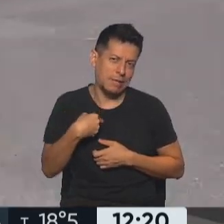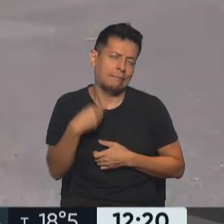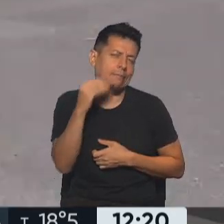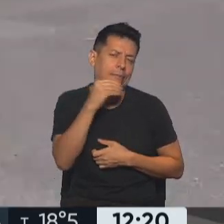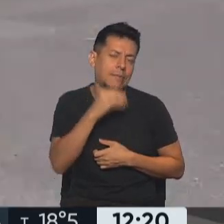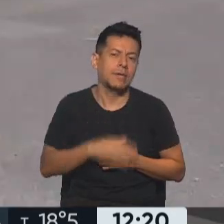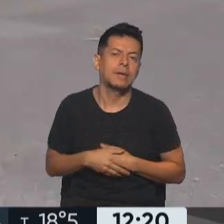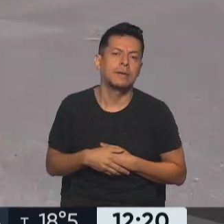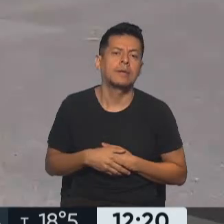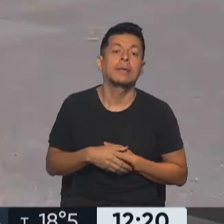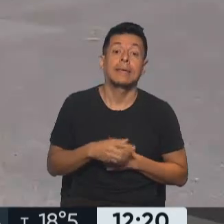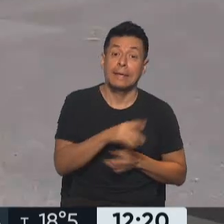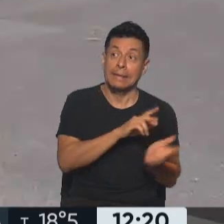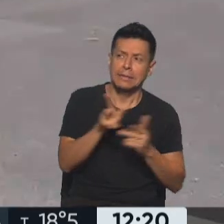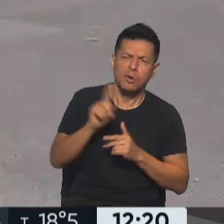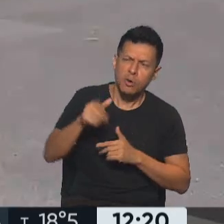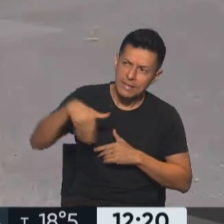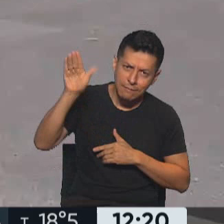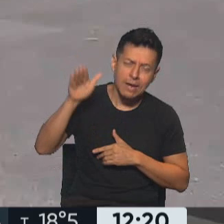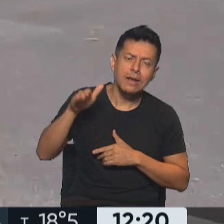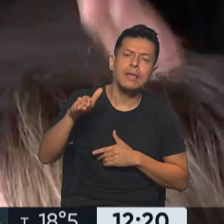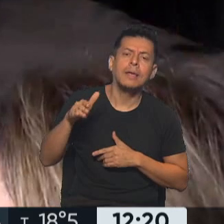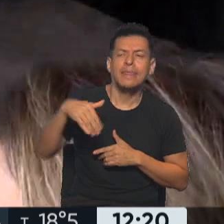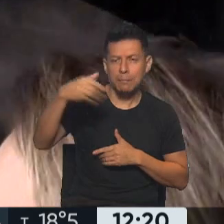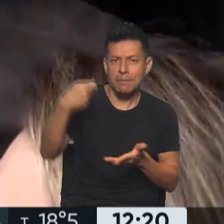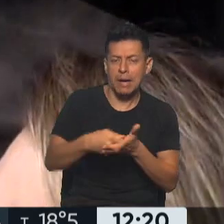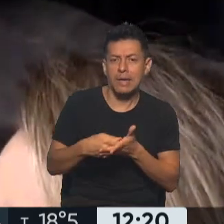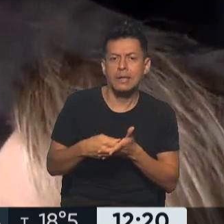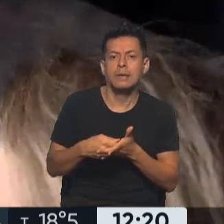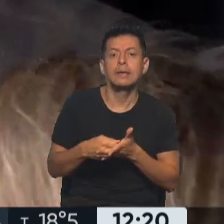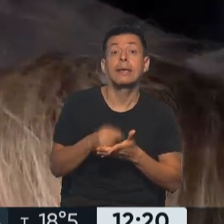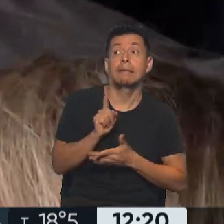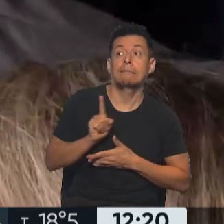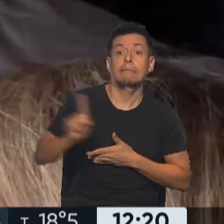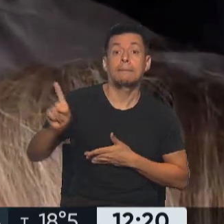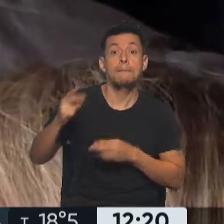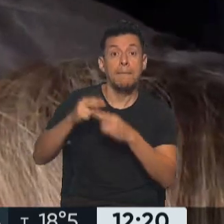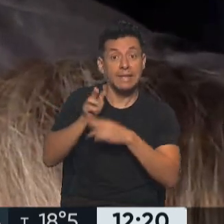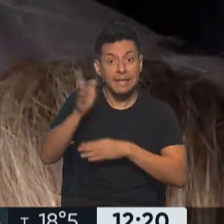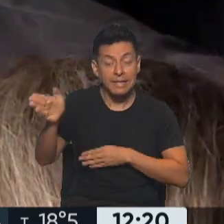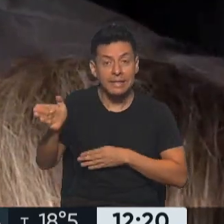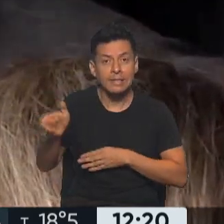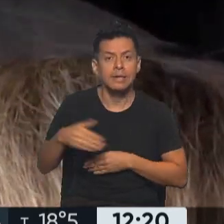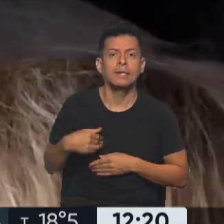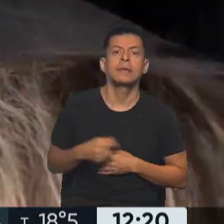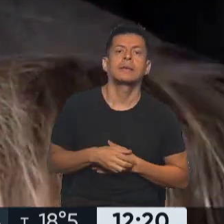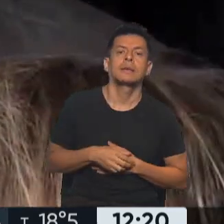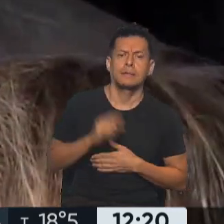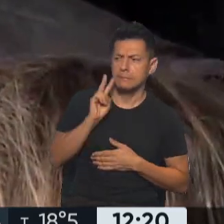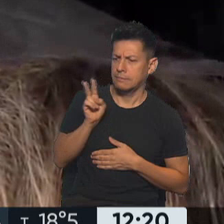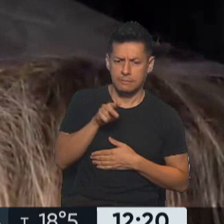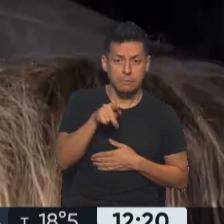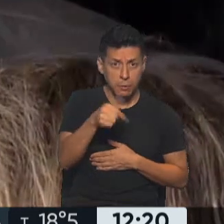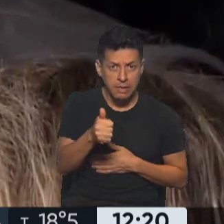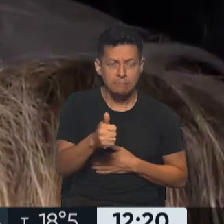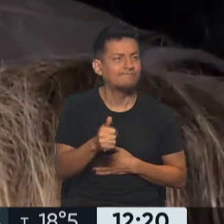que dice: no, llévatela, me las pagás en la semana. El pibe perfila para yendo hacia la plaza. Y acá me digo: bueno, ¿vos estás bien?